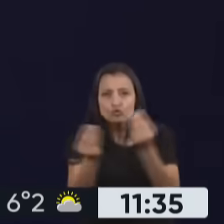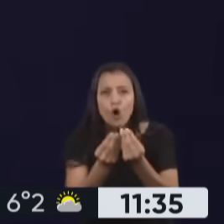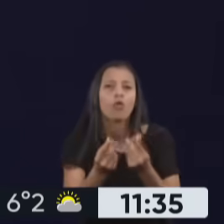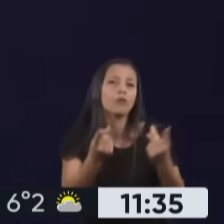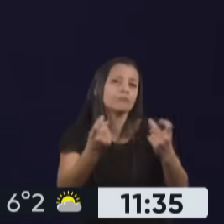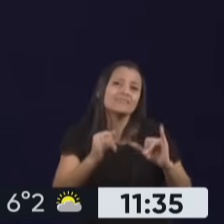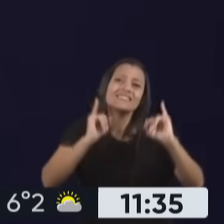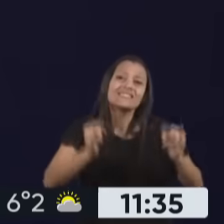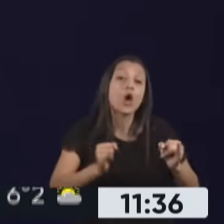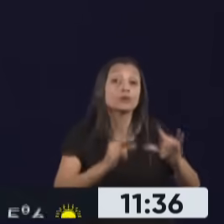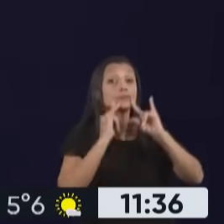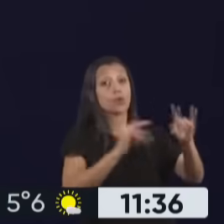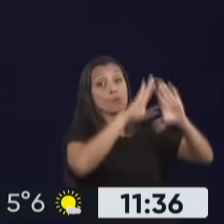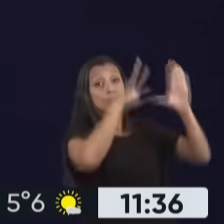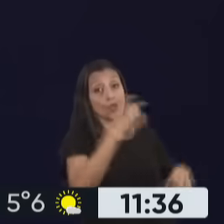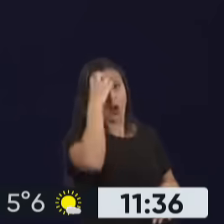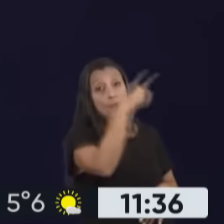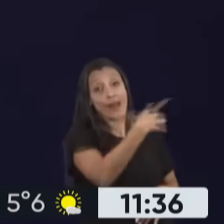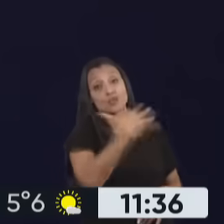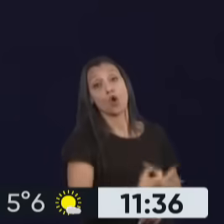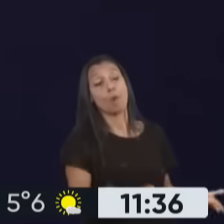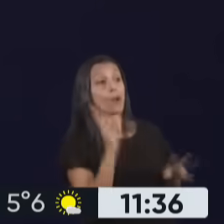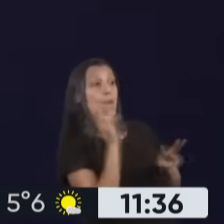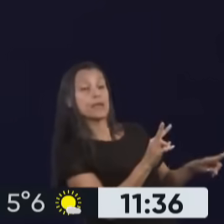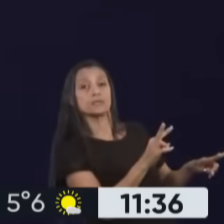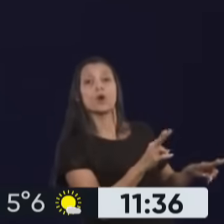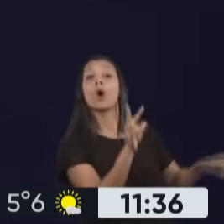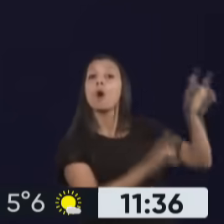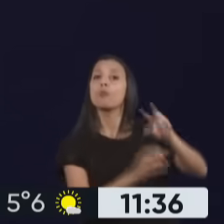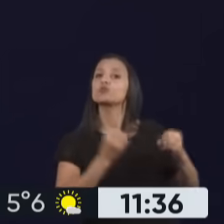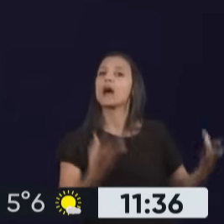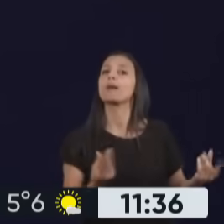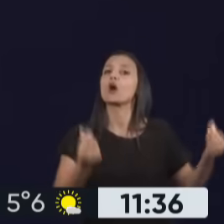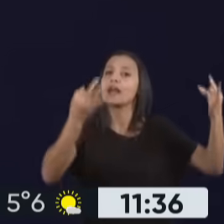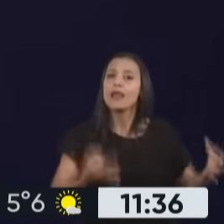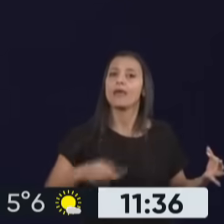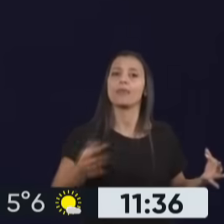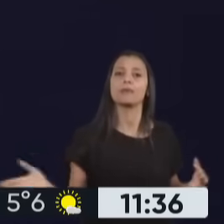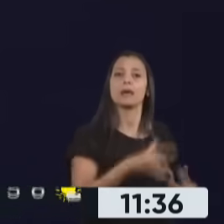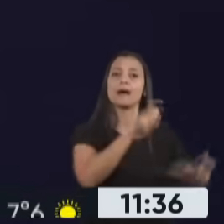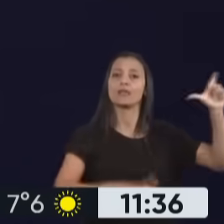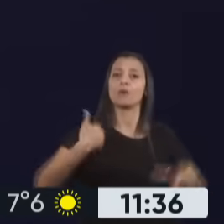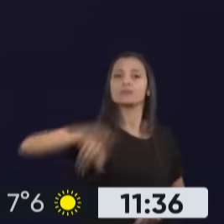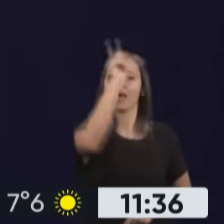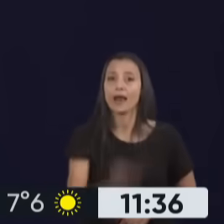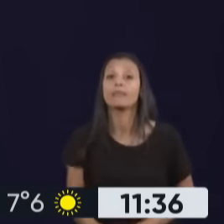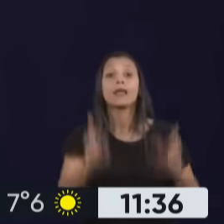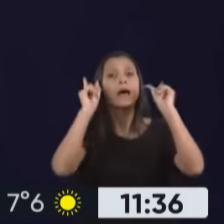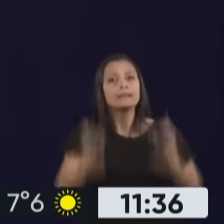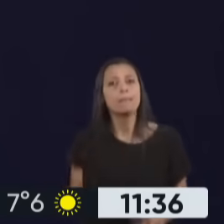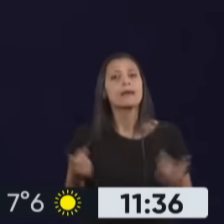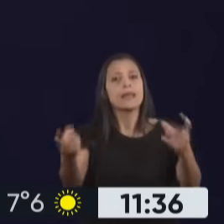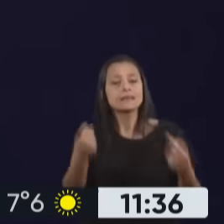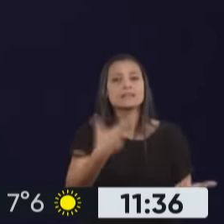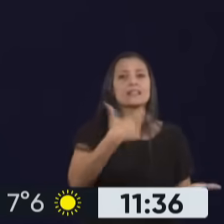de un Congreso comprometido realmente con mejorarle la vida a los argentinos. Necesita de diputados